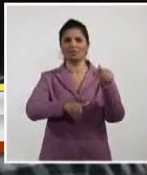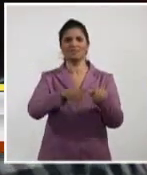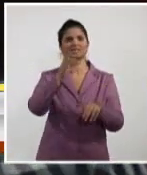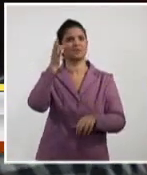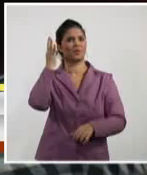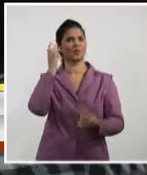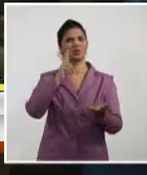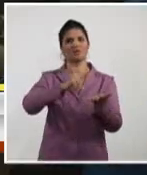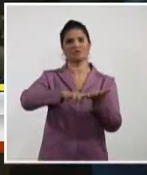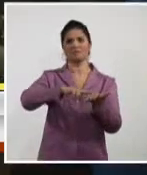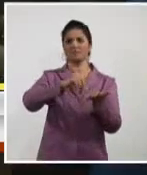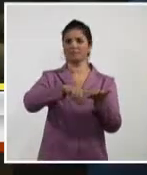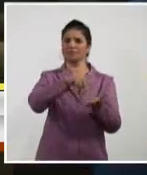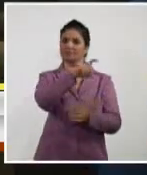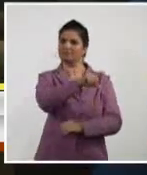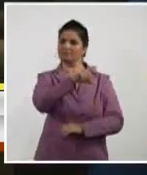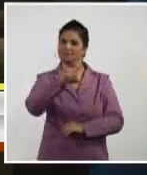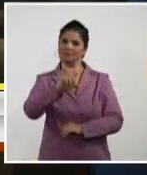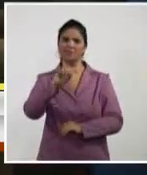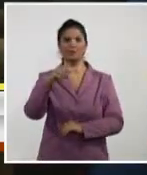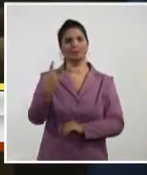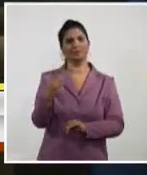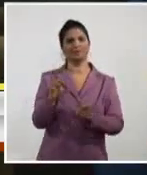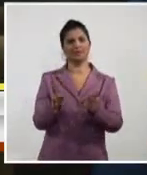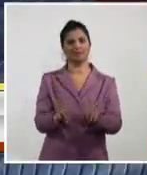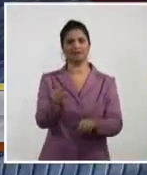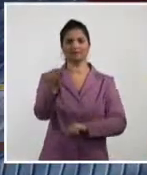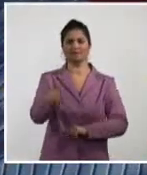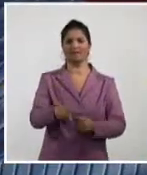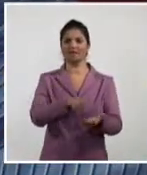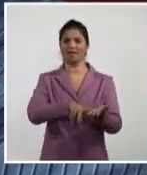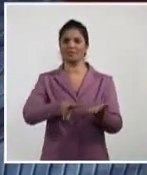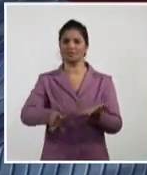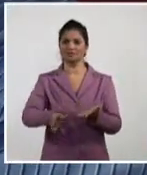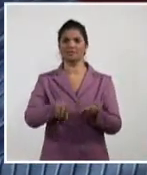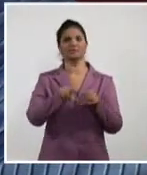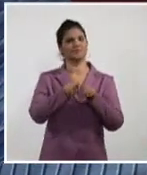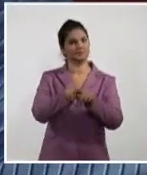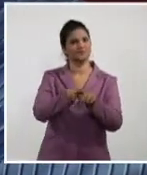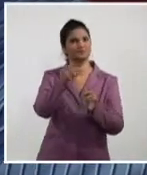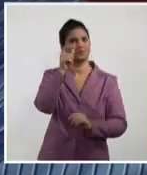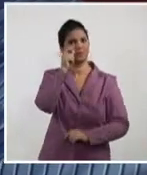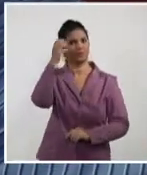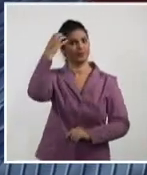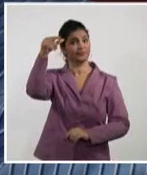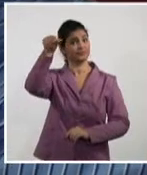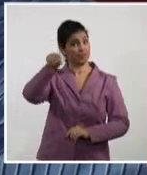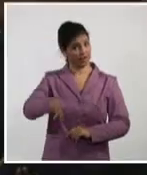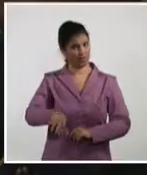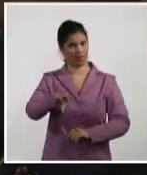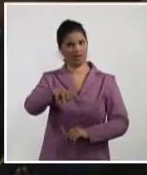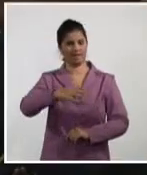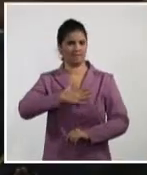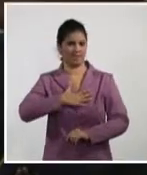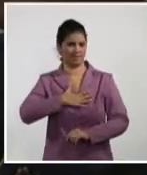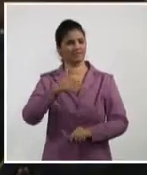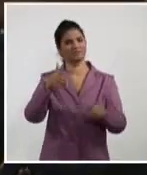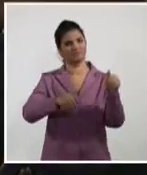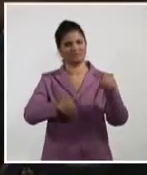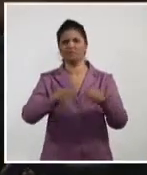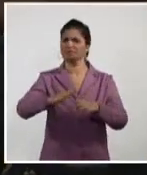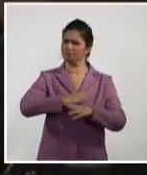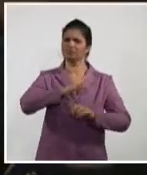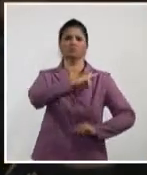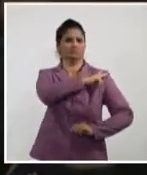miembro del Comité Central del Partido y primera secretaria en la provincia, y Eumelín González Sánchez, gobernador de Pinar del Río. Participaron